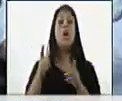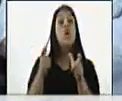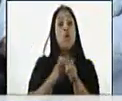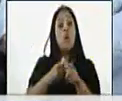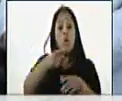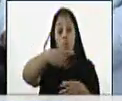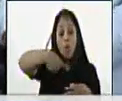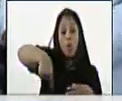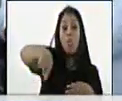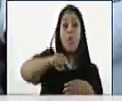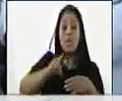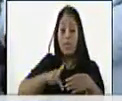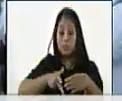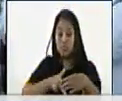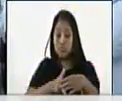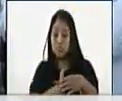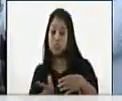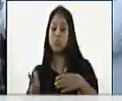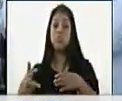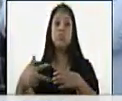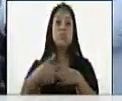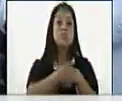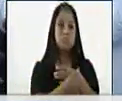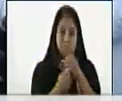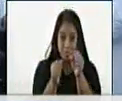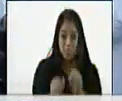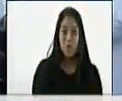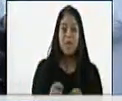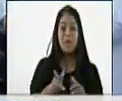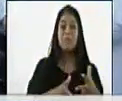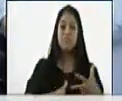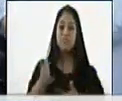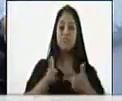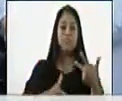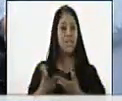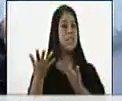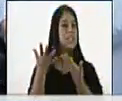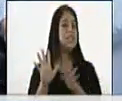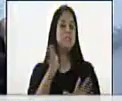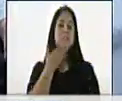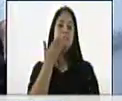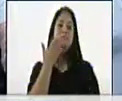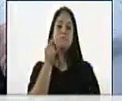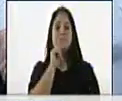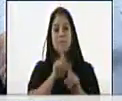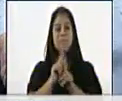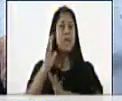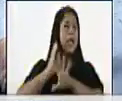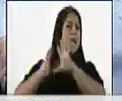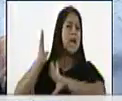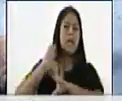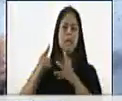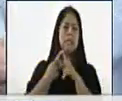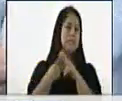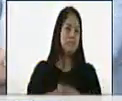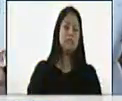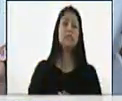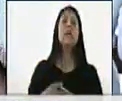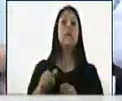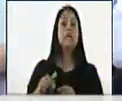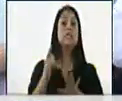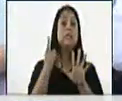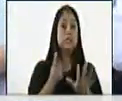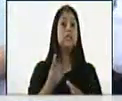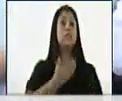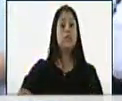que va a hacer que efectivamente estos carriles queden incorporados ya como debió haber sido cuando hicieron la carretera 6 gobiernos